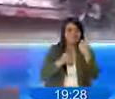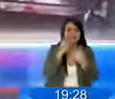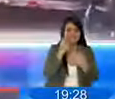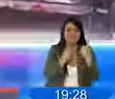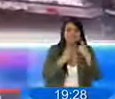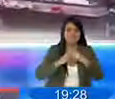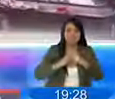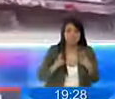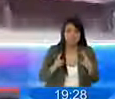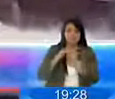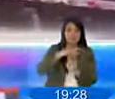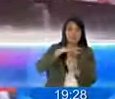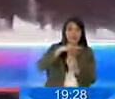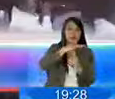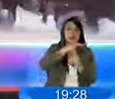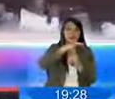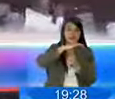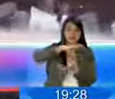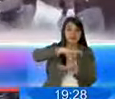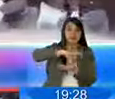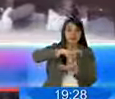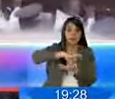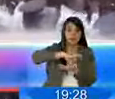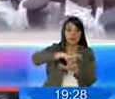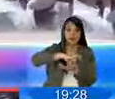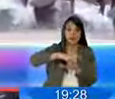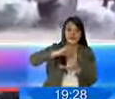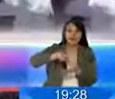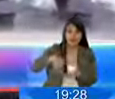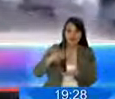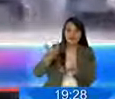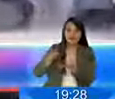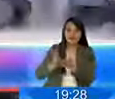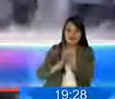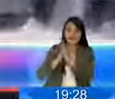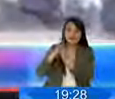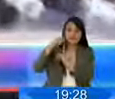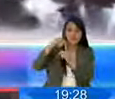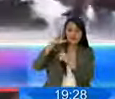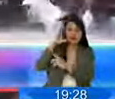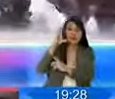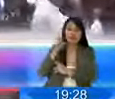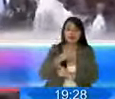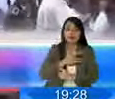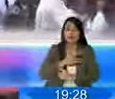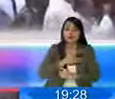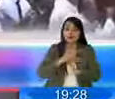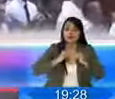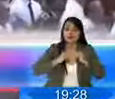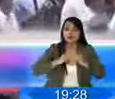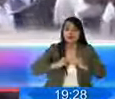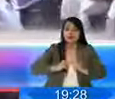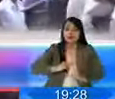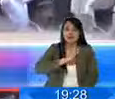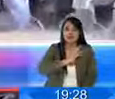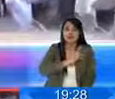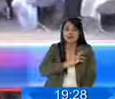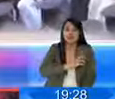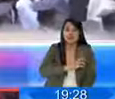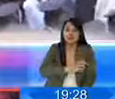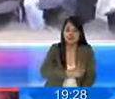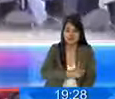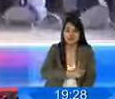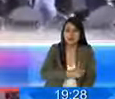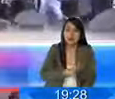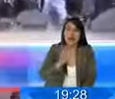Pero fue en el Parque Central de la ciudad y en su arribo hasta la Catedral de Cuenca que la tristeza se hizo más honda. El lugar donde cientos